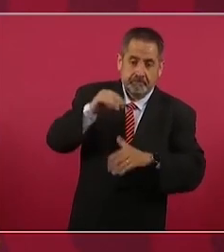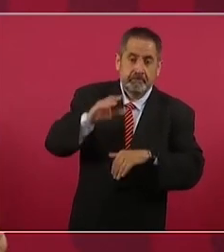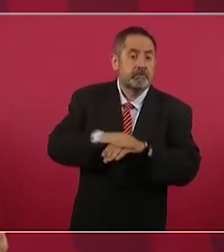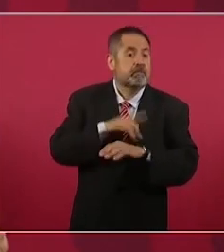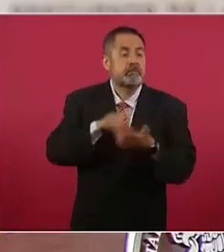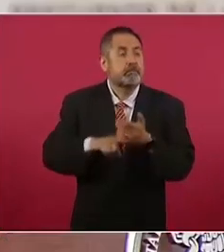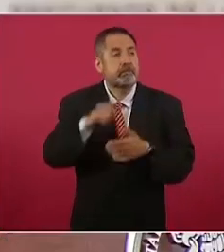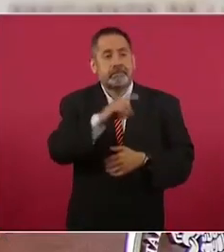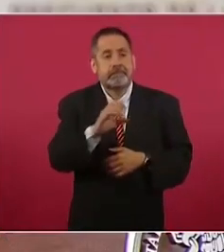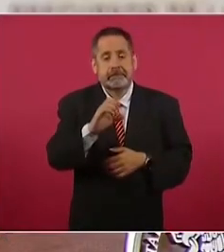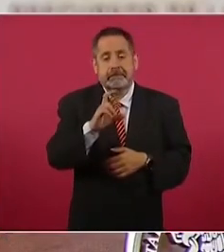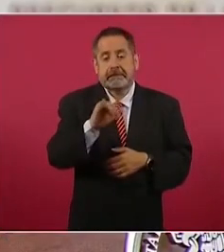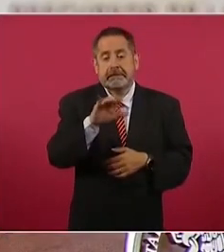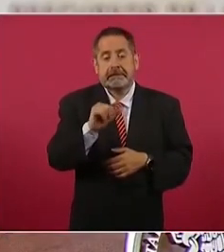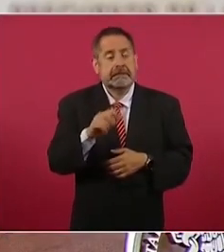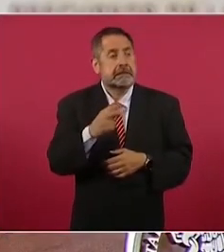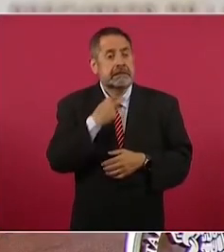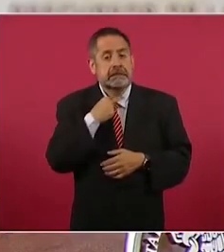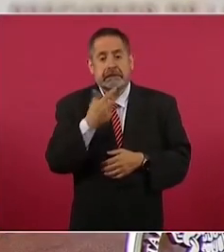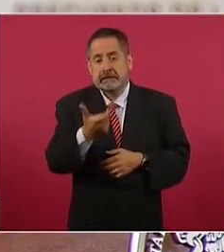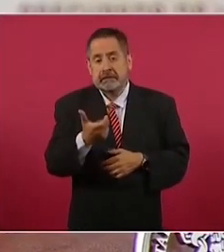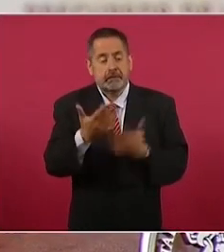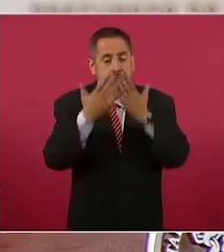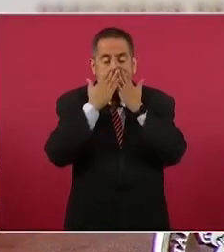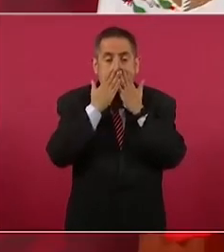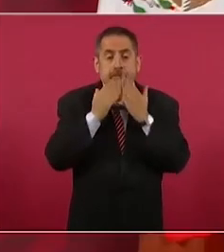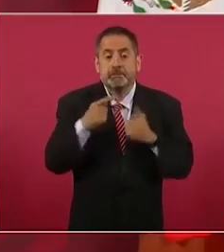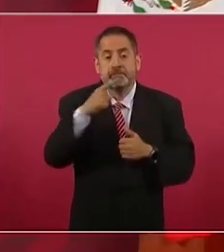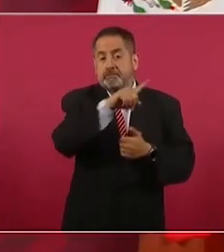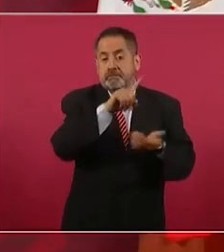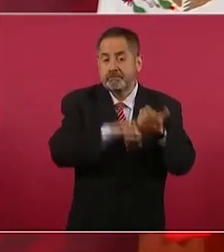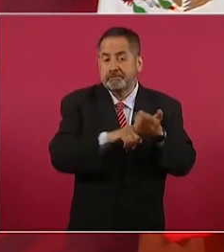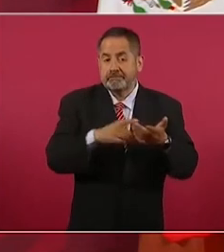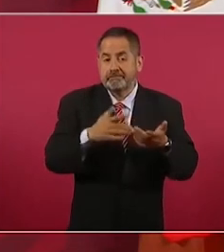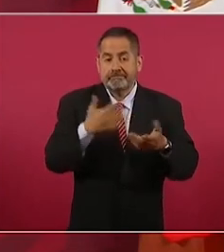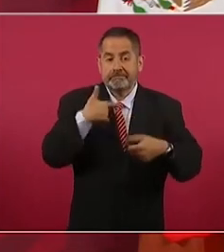crisis de falta